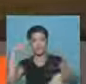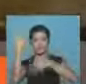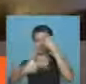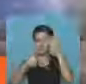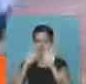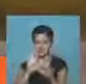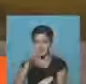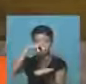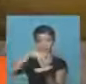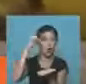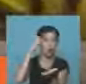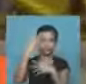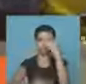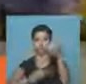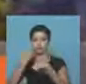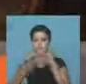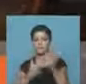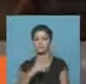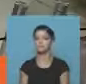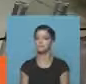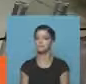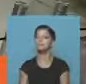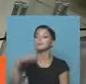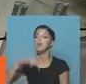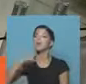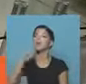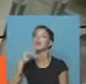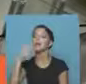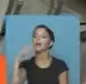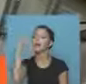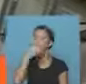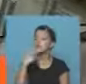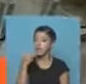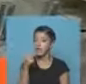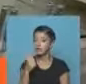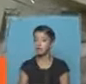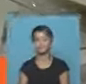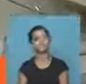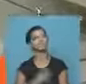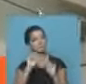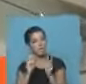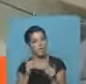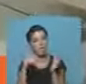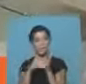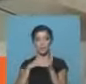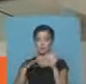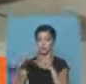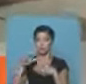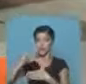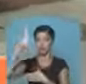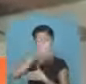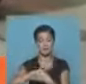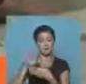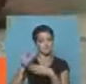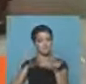quema del Parlamento, del Congreso de Paraguay. Brevemente, Natalia. Sí, hay que ver cómo repercute también a nivel regional la situación crítica